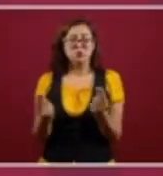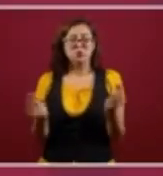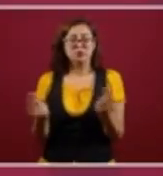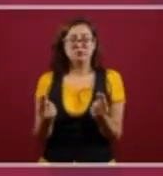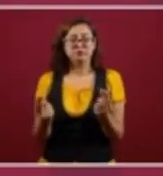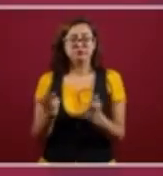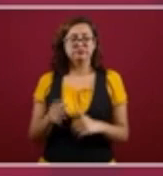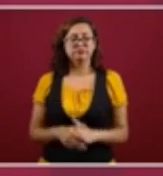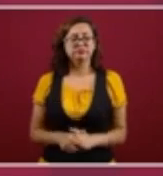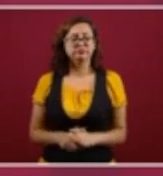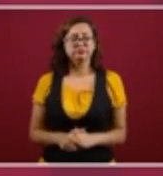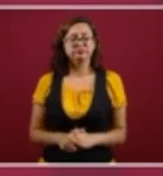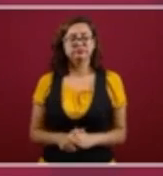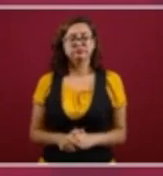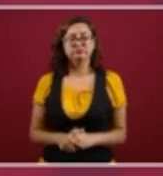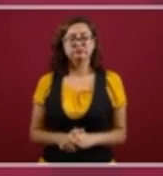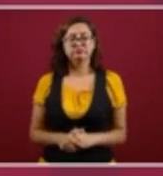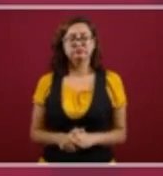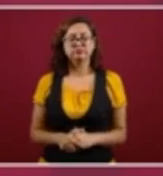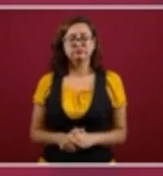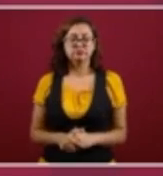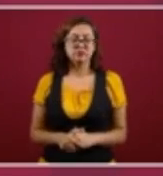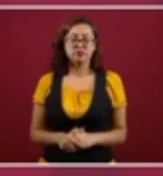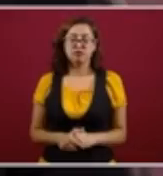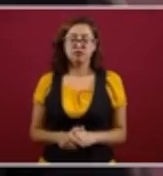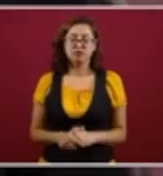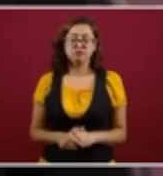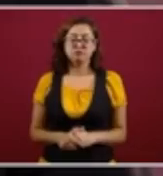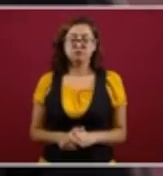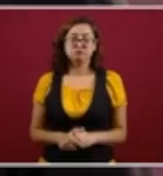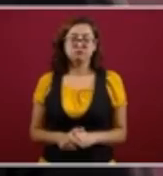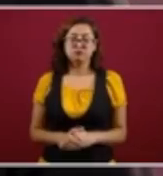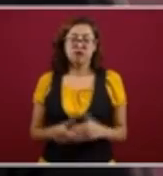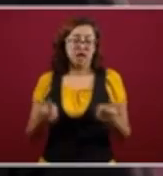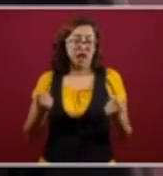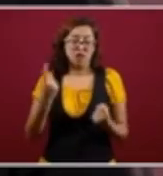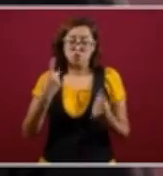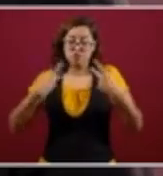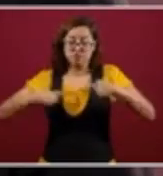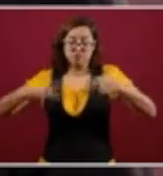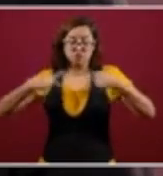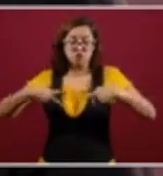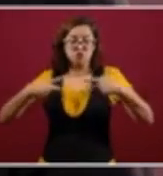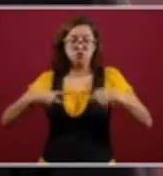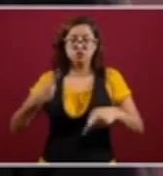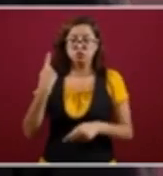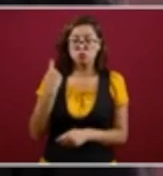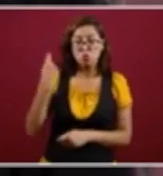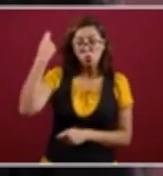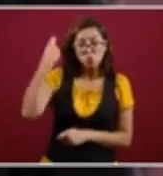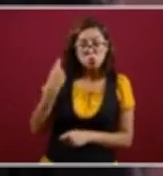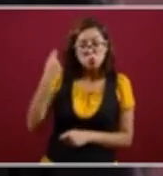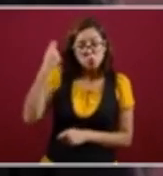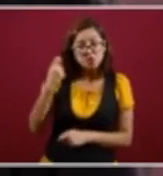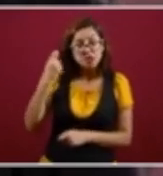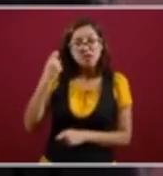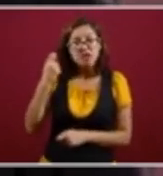Y hay gente que está jubilada que